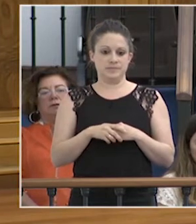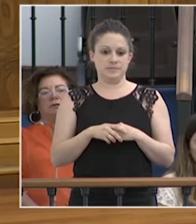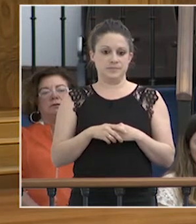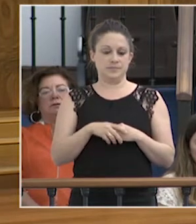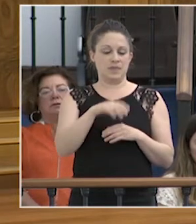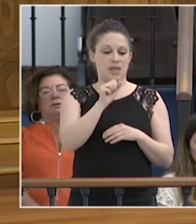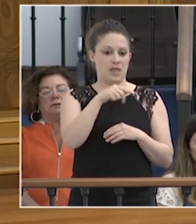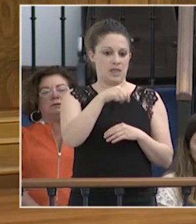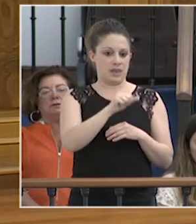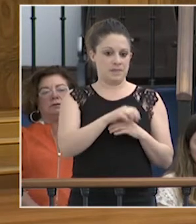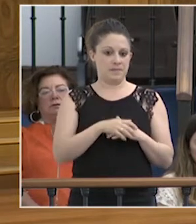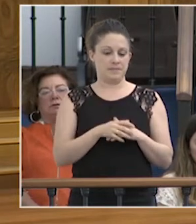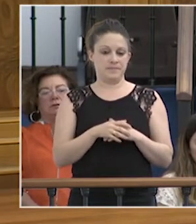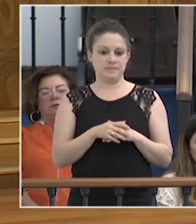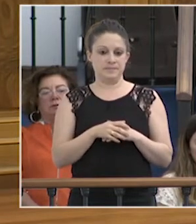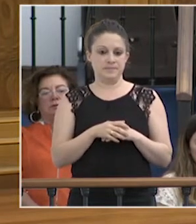Doña Ana Guarinos López.